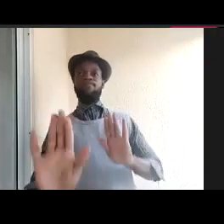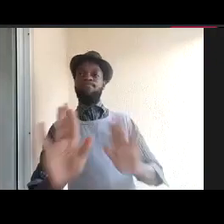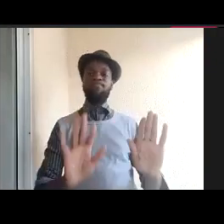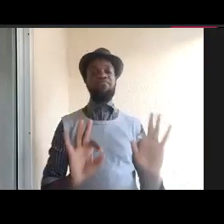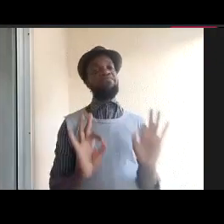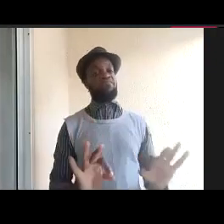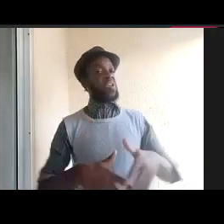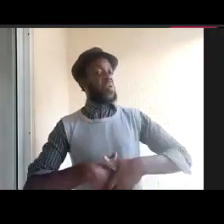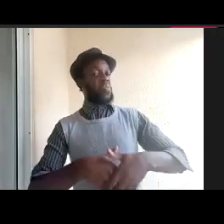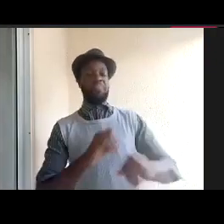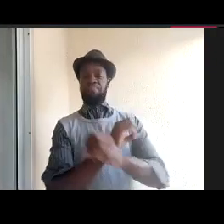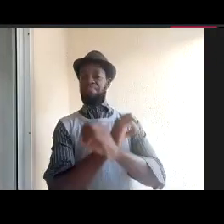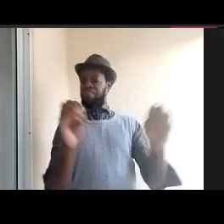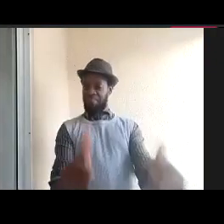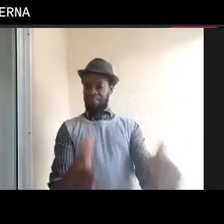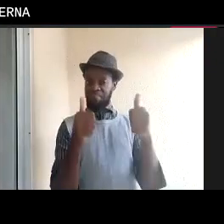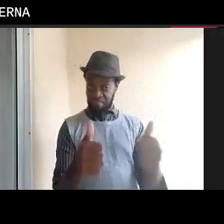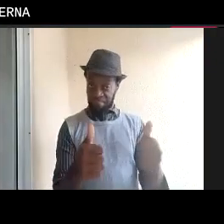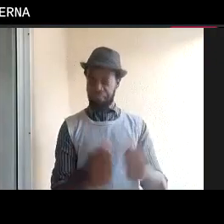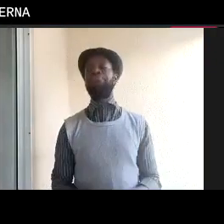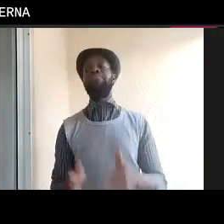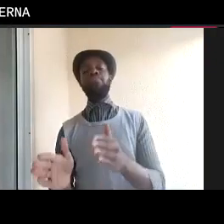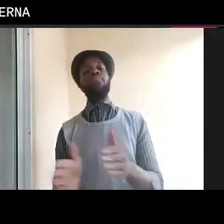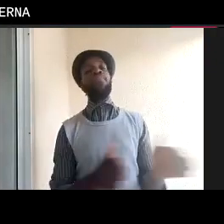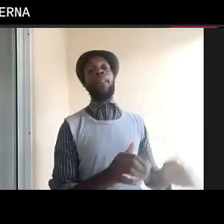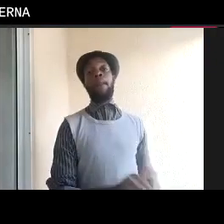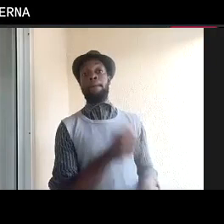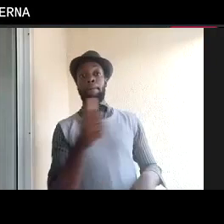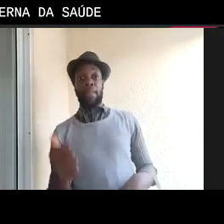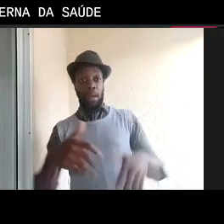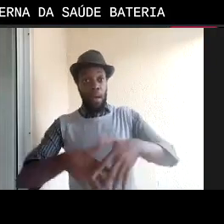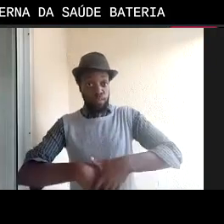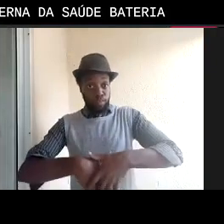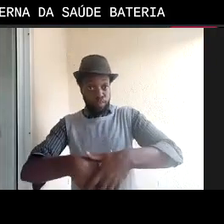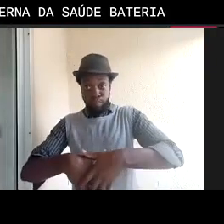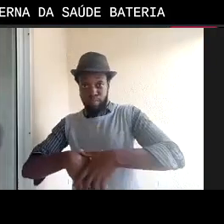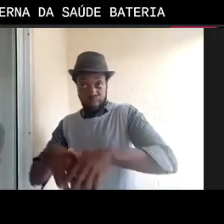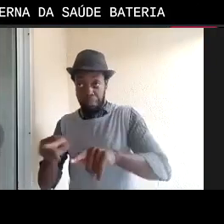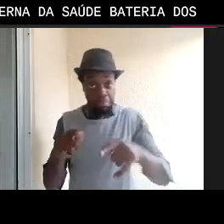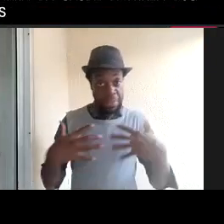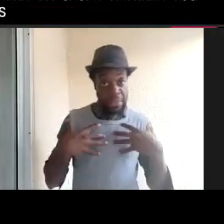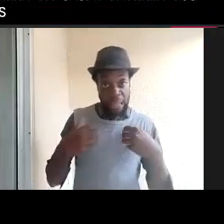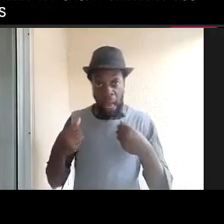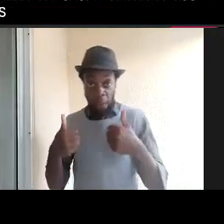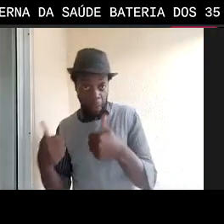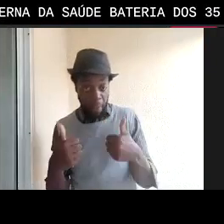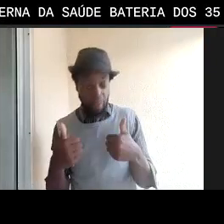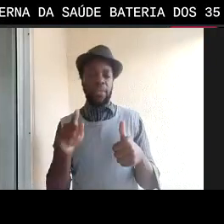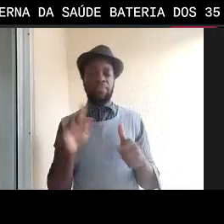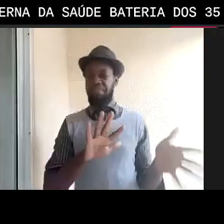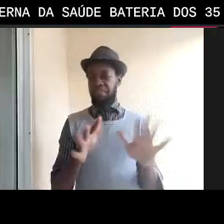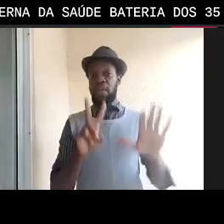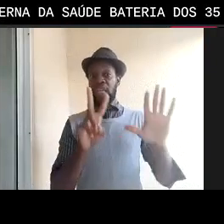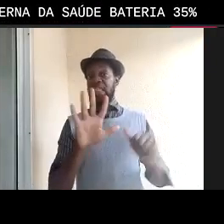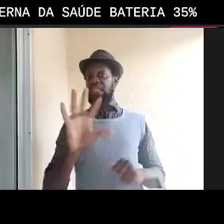Atención de la salud materna. Si bien en la mayoría de los países más del 75% de las mujeres que